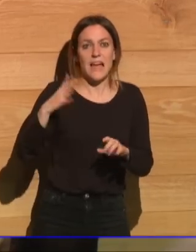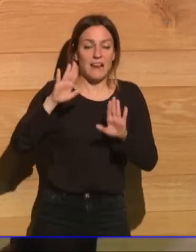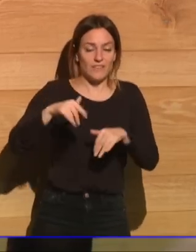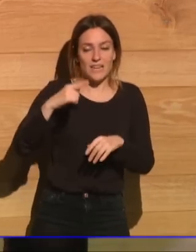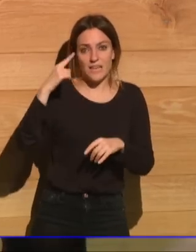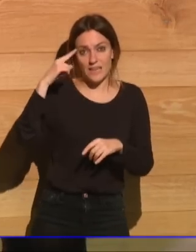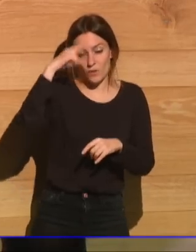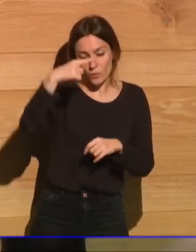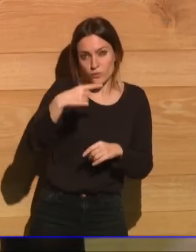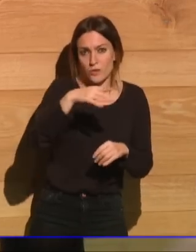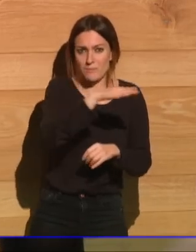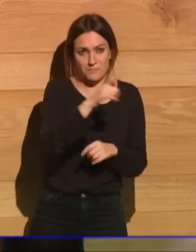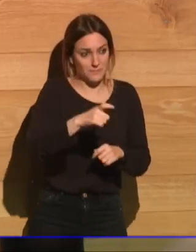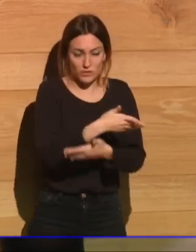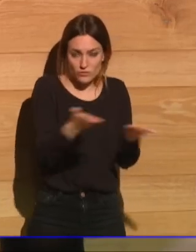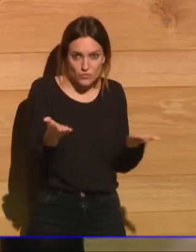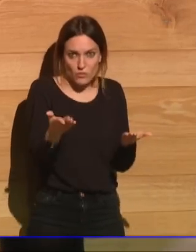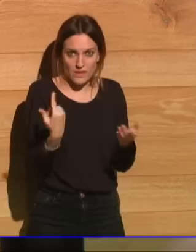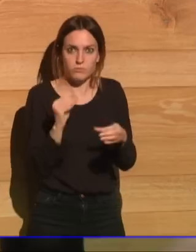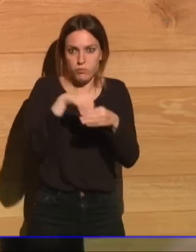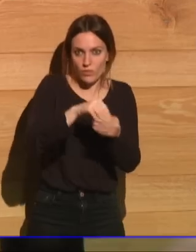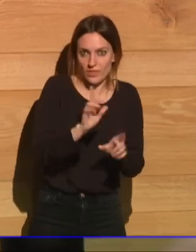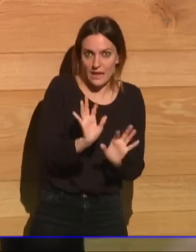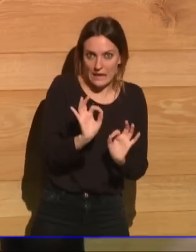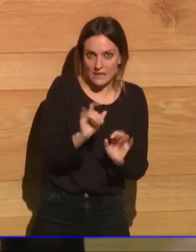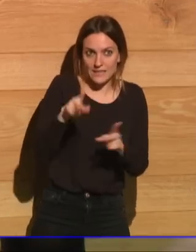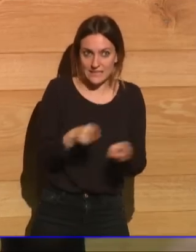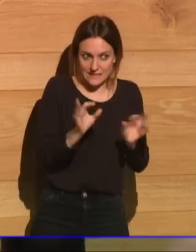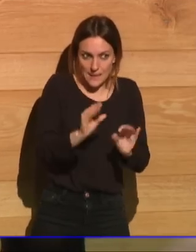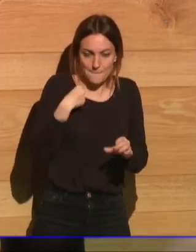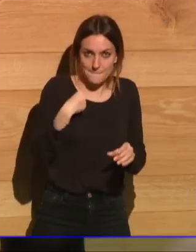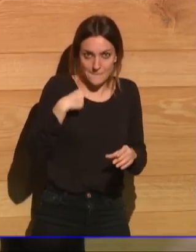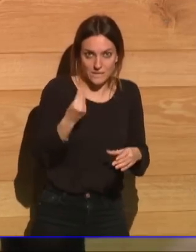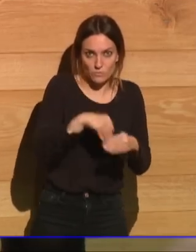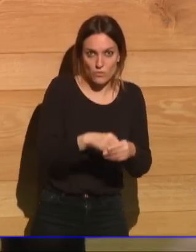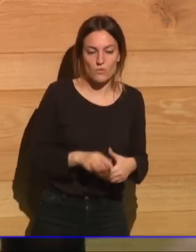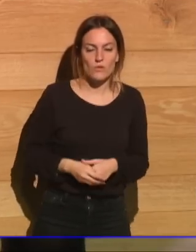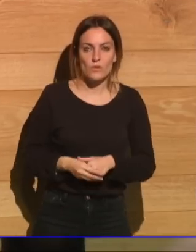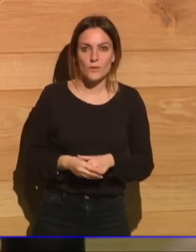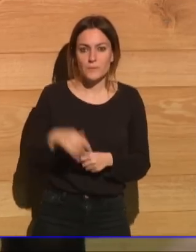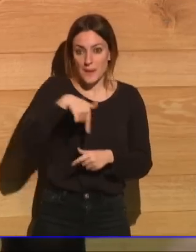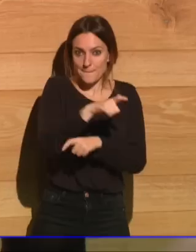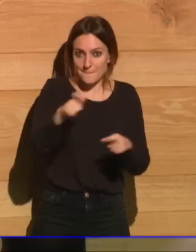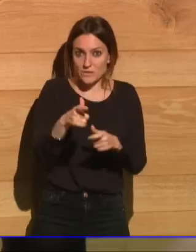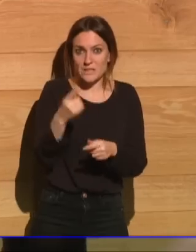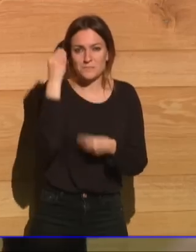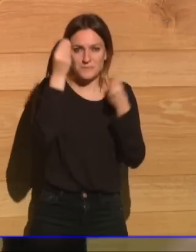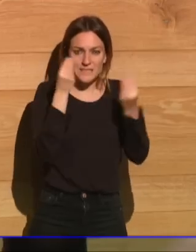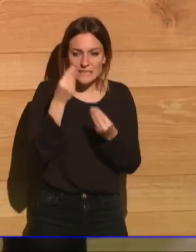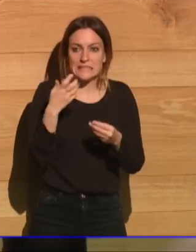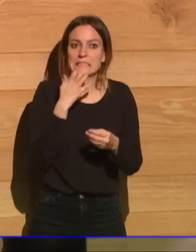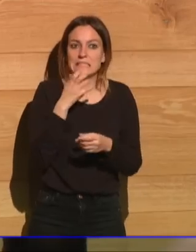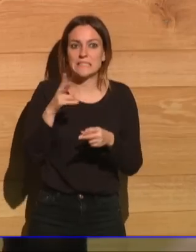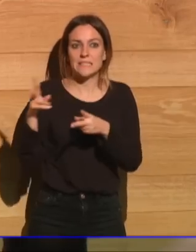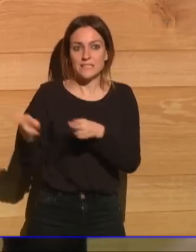popular. Y de hecho, lo que Y de deliciosa. verdad ha marcado la cultura popular ha sido la serie. Ha no sido la serie. película. A eso me Sí, refería desde sí. el principio, que la gente piensa que habiendo visto la